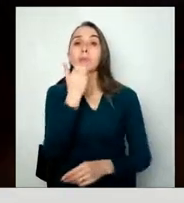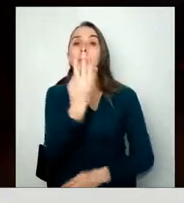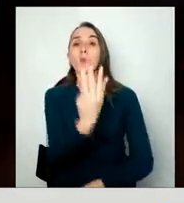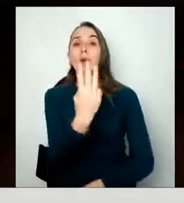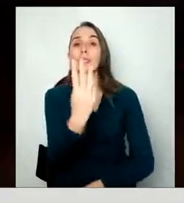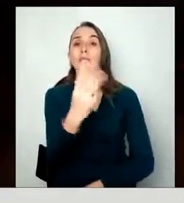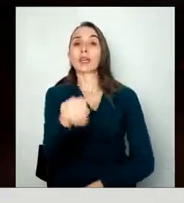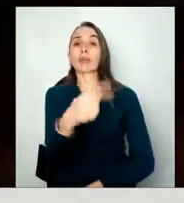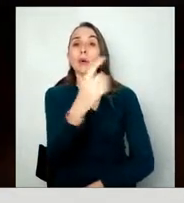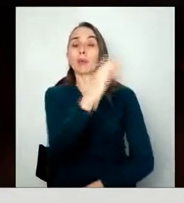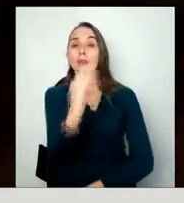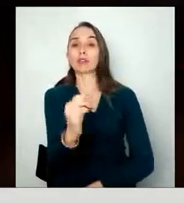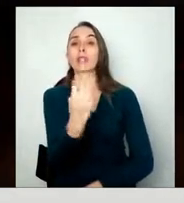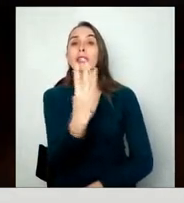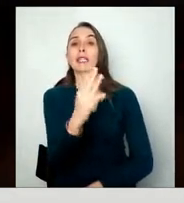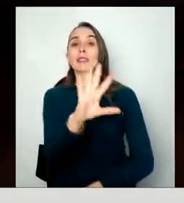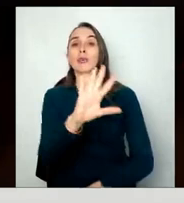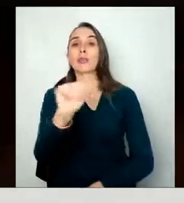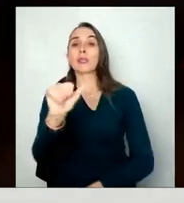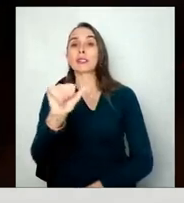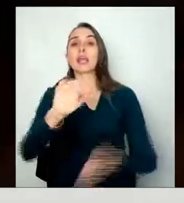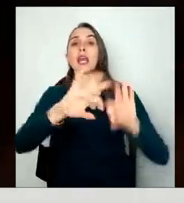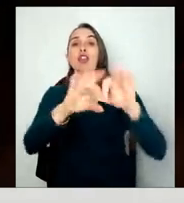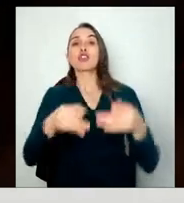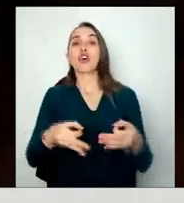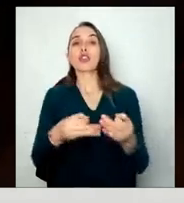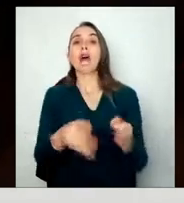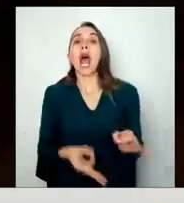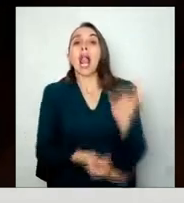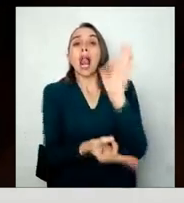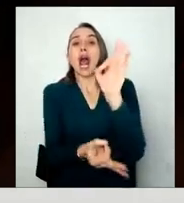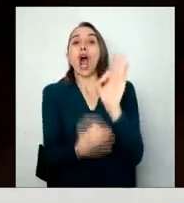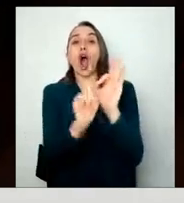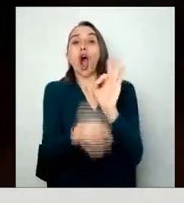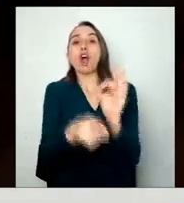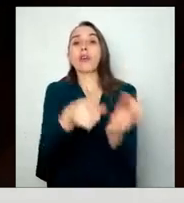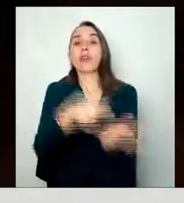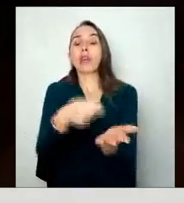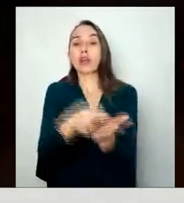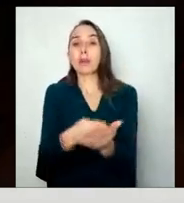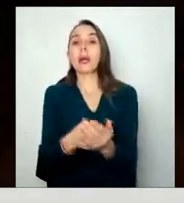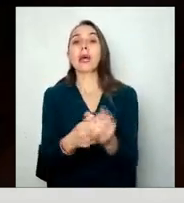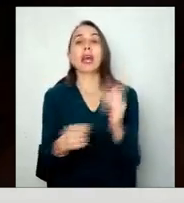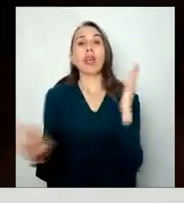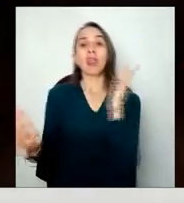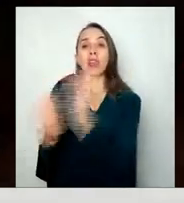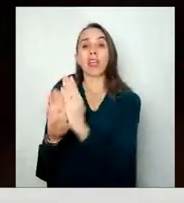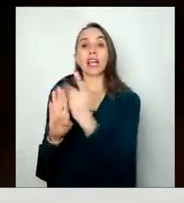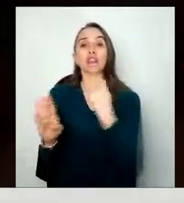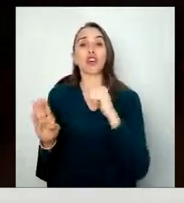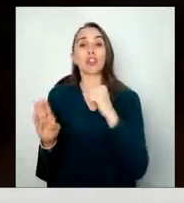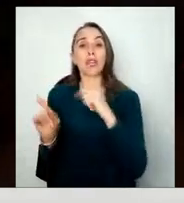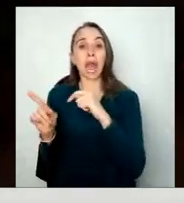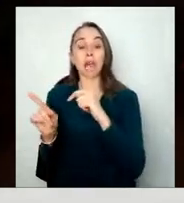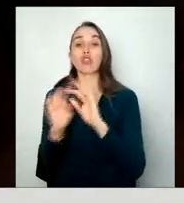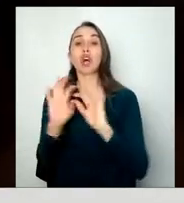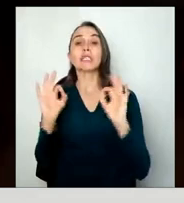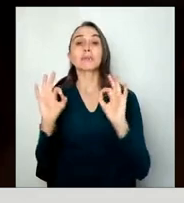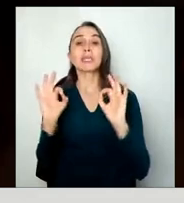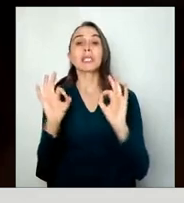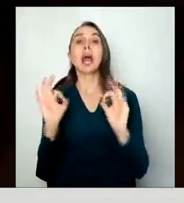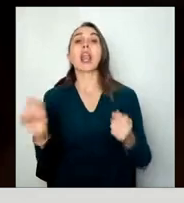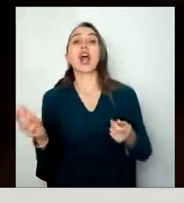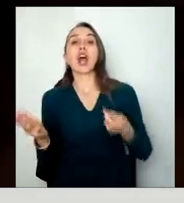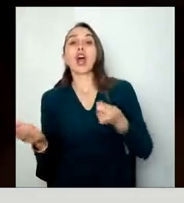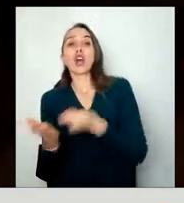llegando a 356 órdenes de compra como bien sabemos el trato directo es un procedimiento de contratación especial que permite contratar un proveedor